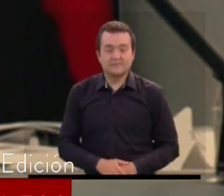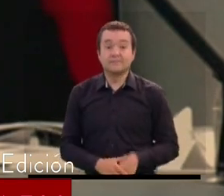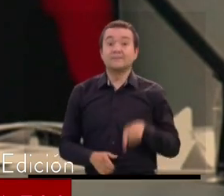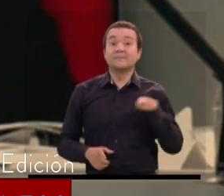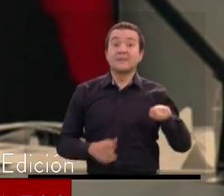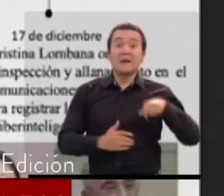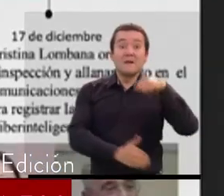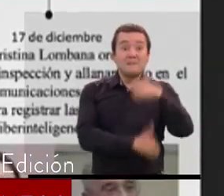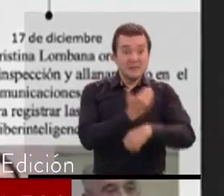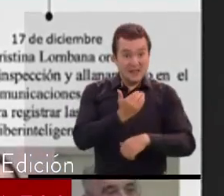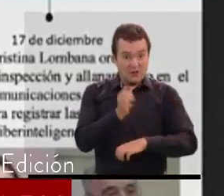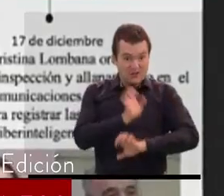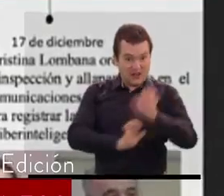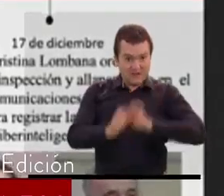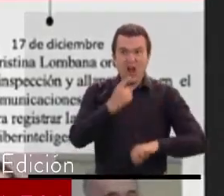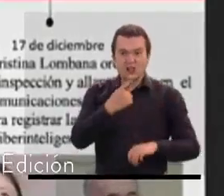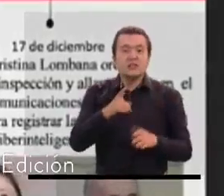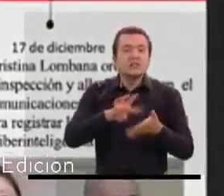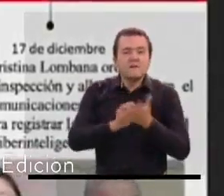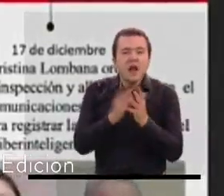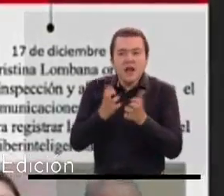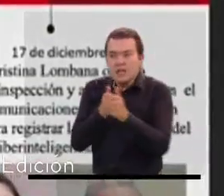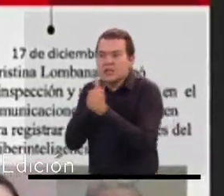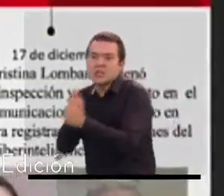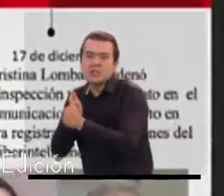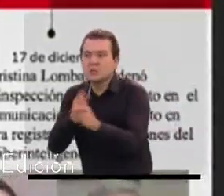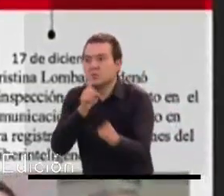Trujillo negó que exista una operación silencio para tapar el escándalo de los perfilamientos.